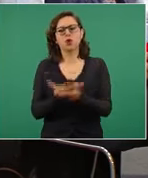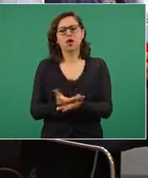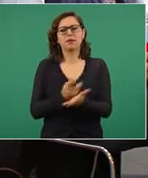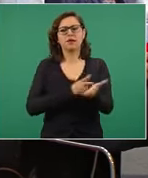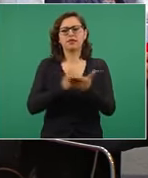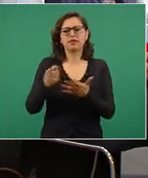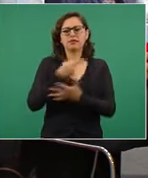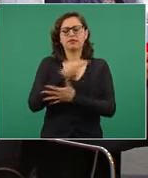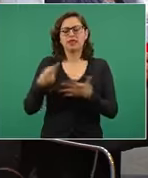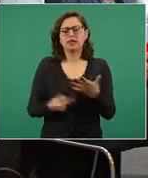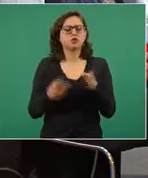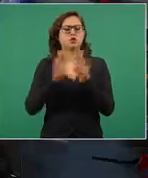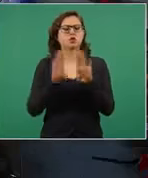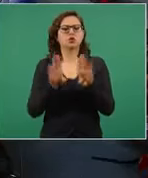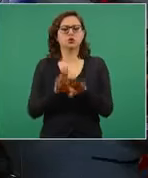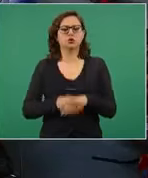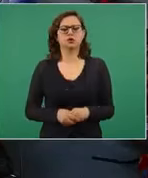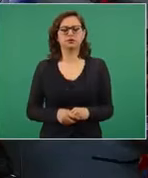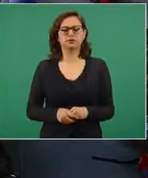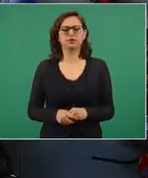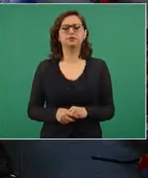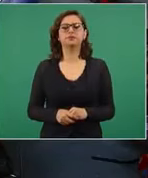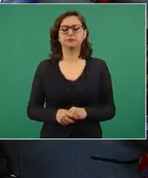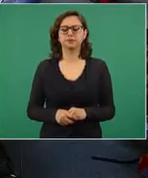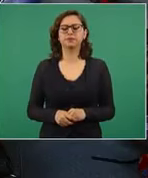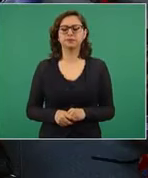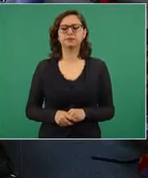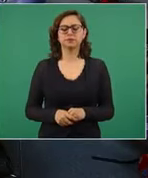ya con los contratistas? Sí, se ofrecen